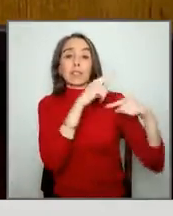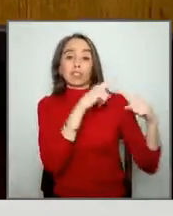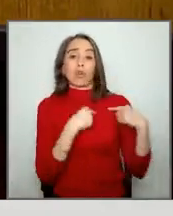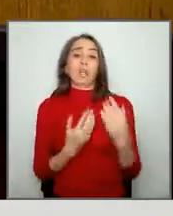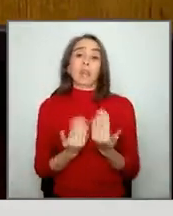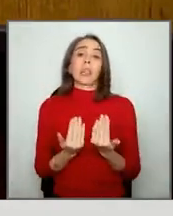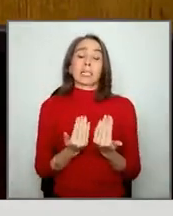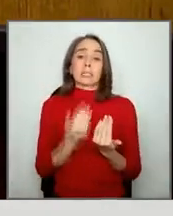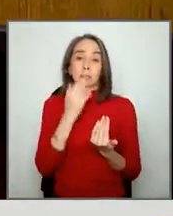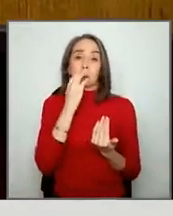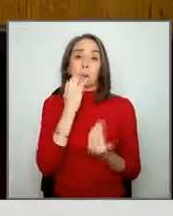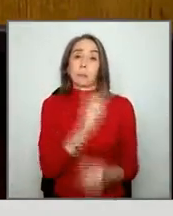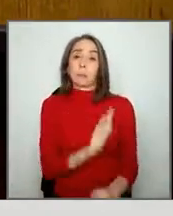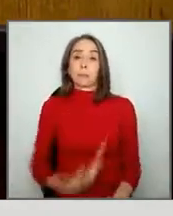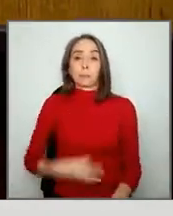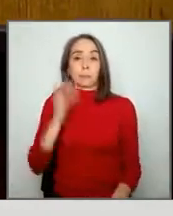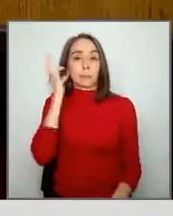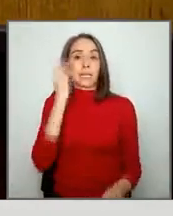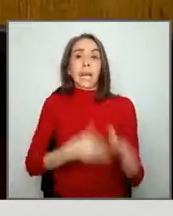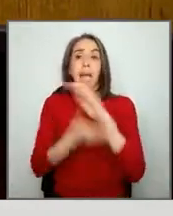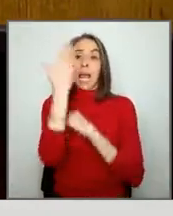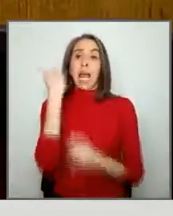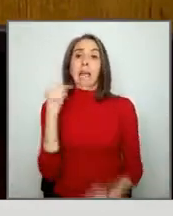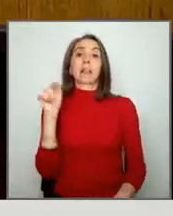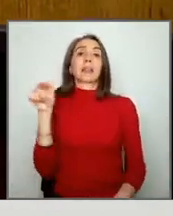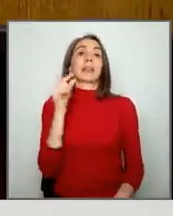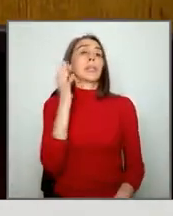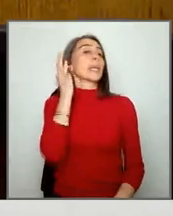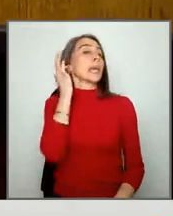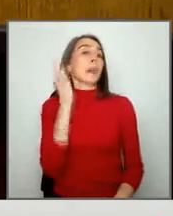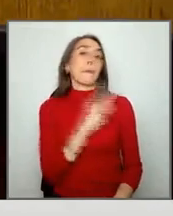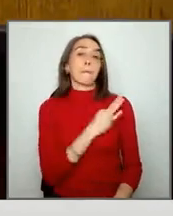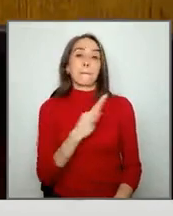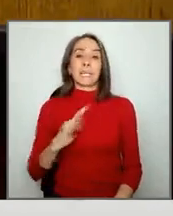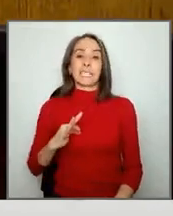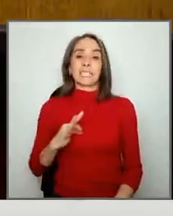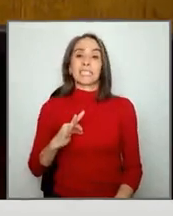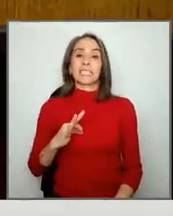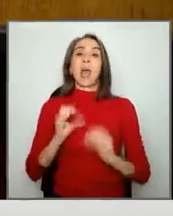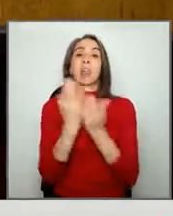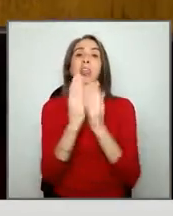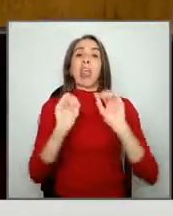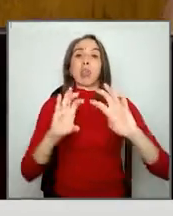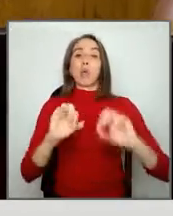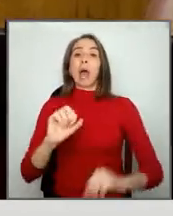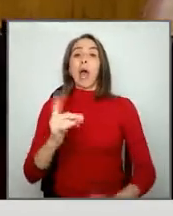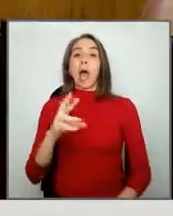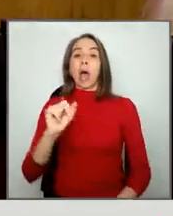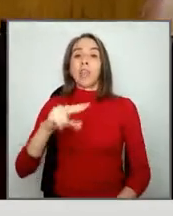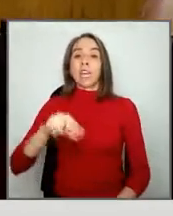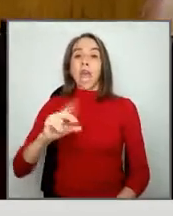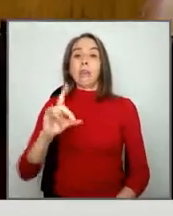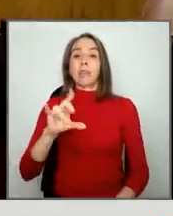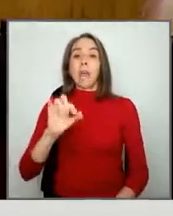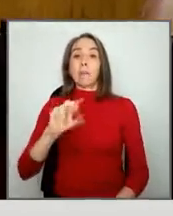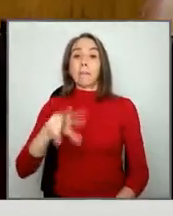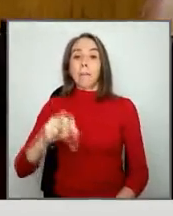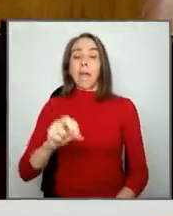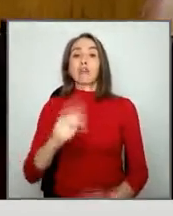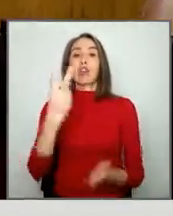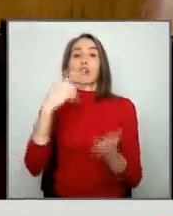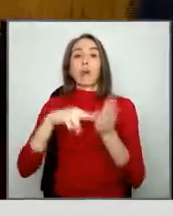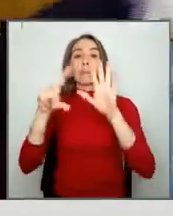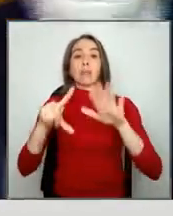siendo entonces ministra Adriana del piano si mal no recuerdo año 2017 cuando